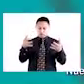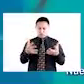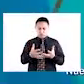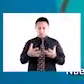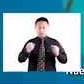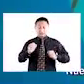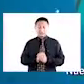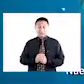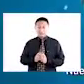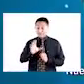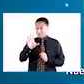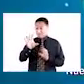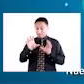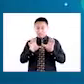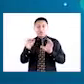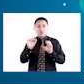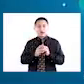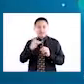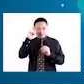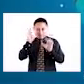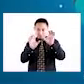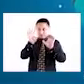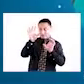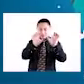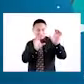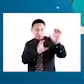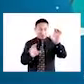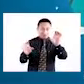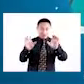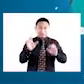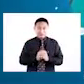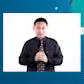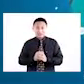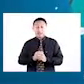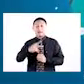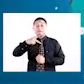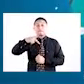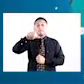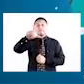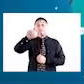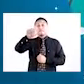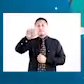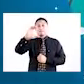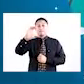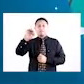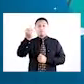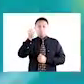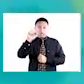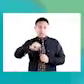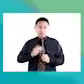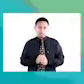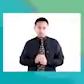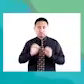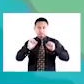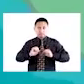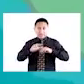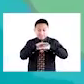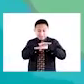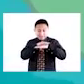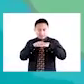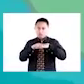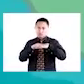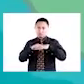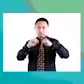Nuestro planeta está formado por grandes piezas, como si fuera un rompecabezas, y esas piezas se llaman placas tectónicas. Las placas tampoco